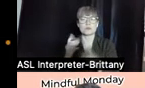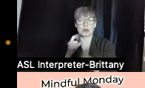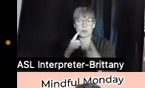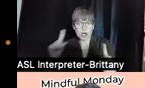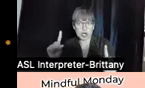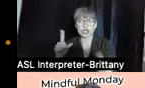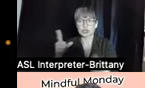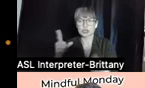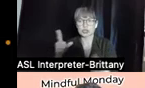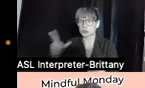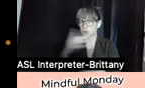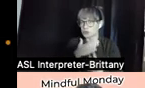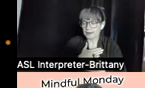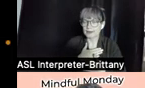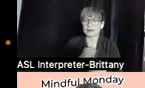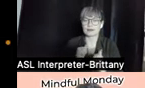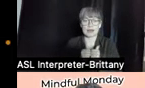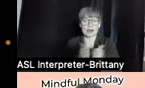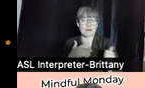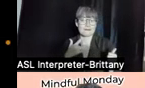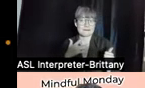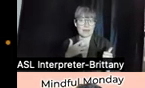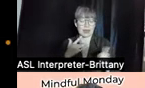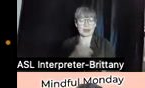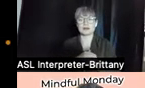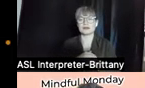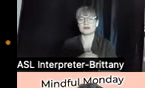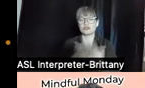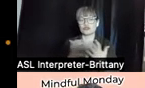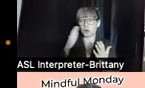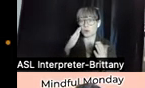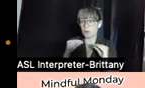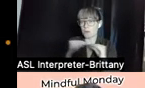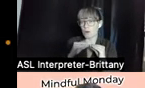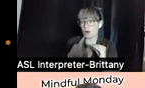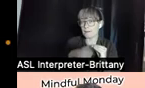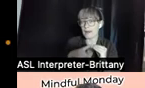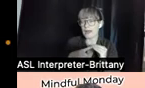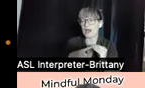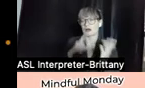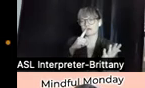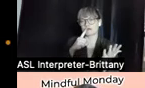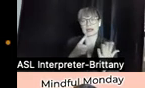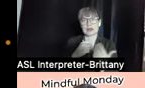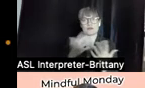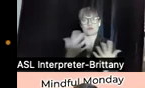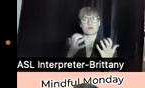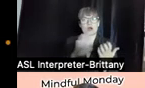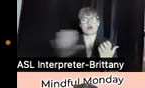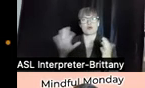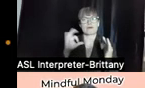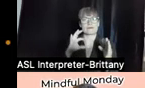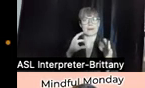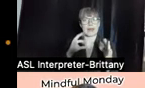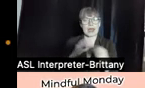¿Qué disfrutaron? ¿Qué sienten de la presentación? ¿De qué quieren saber más? Nos